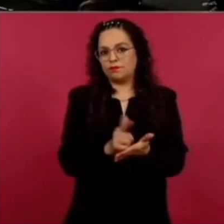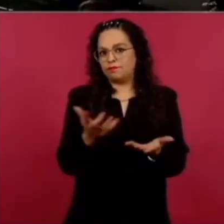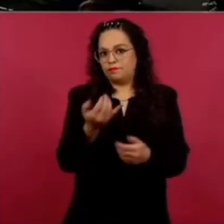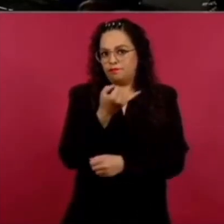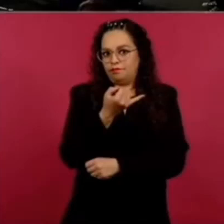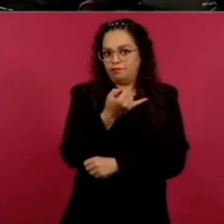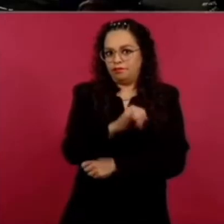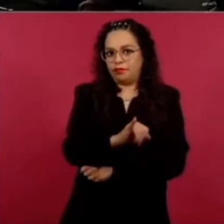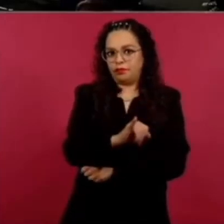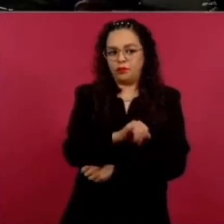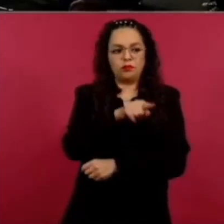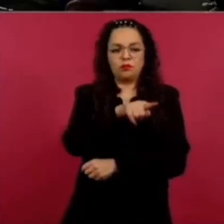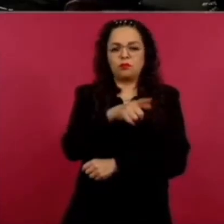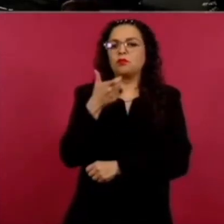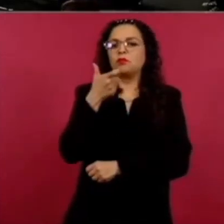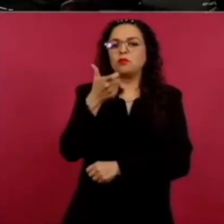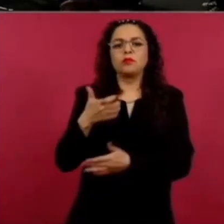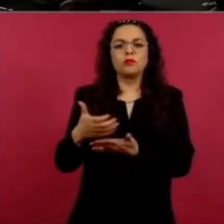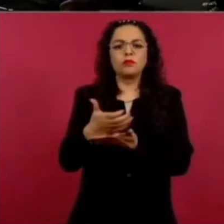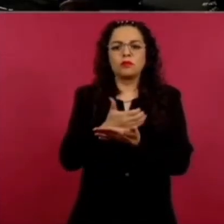con los mismos sueldos